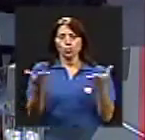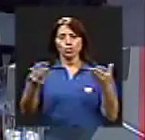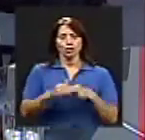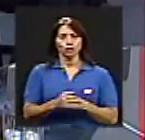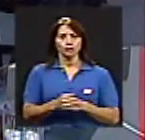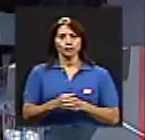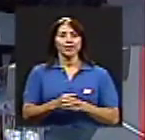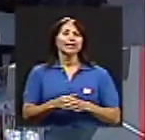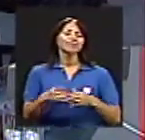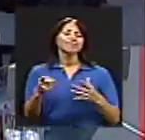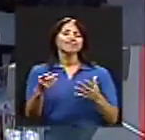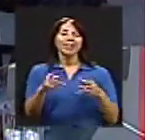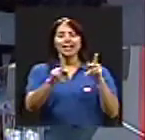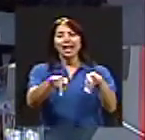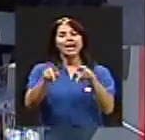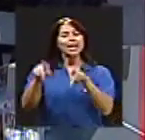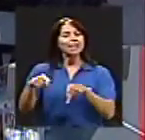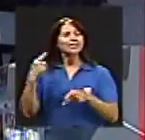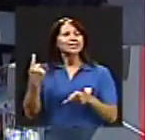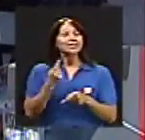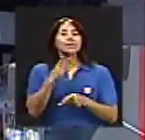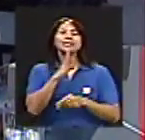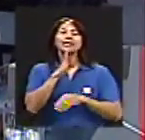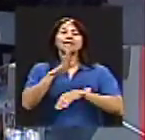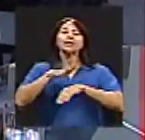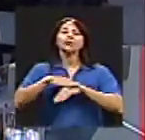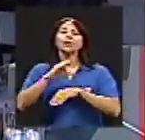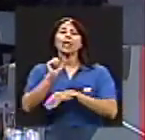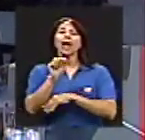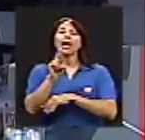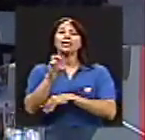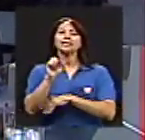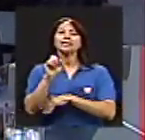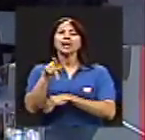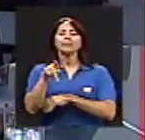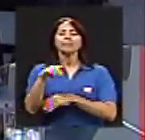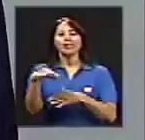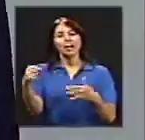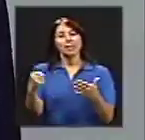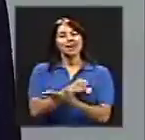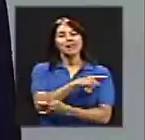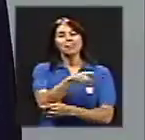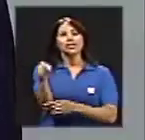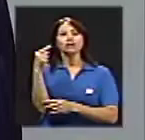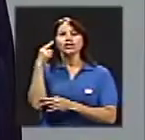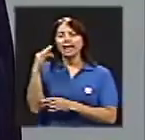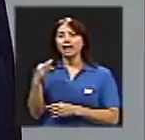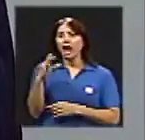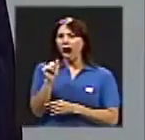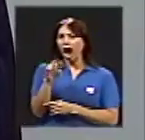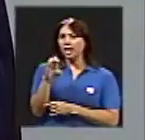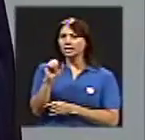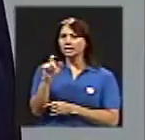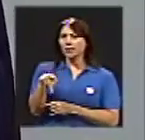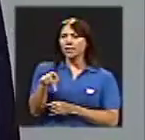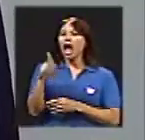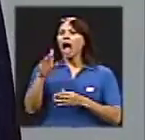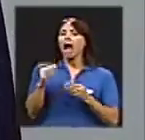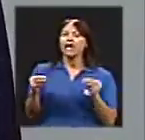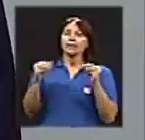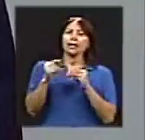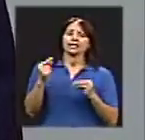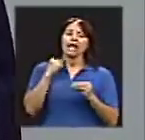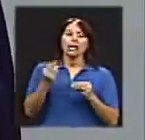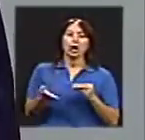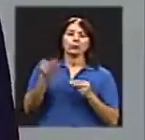se le habla de ARECEP, lo primero que le viene a la mente es la que aumenta las tarifas de la electricidad, la que aumenta